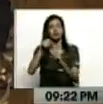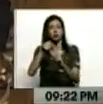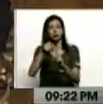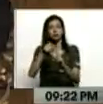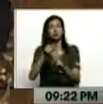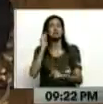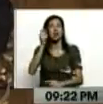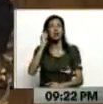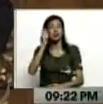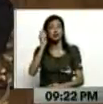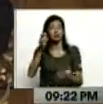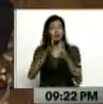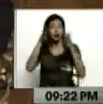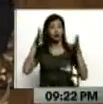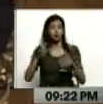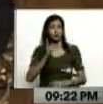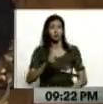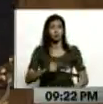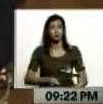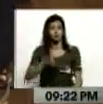esa es la gran tarea